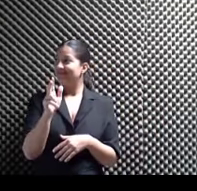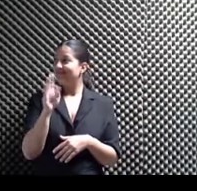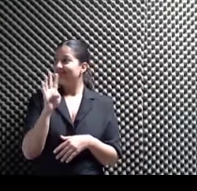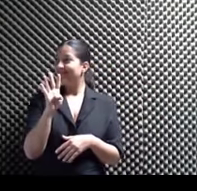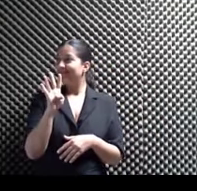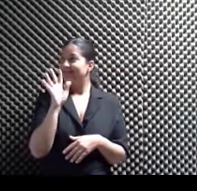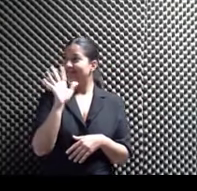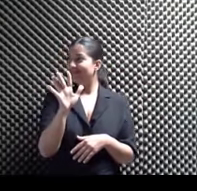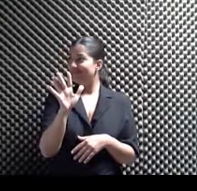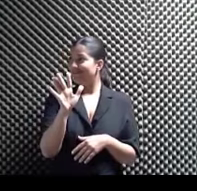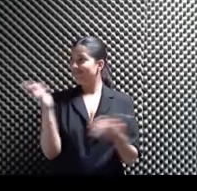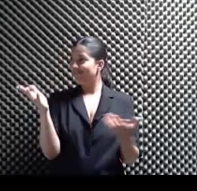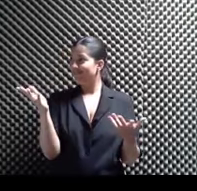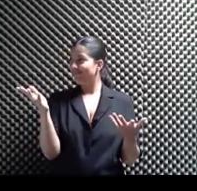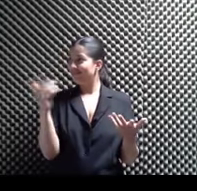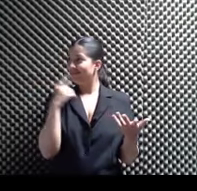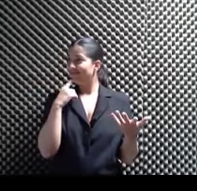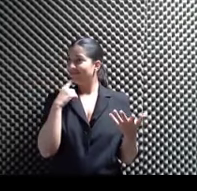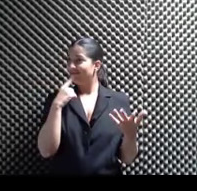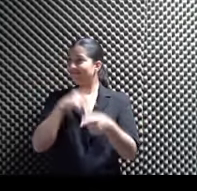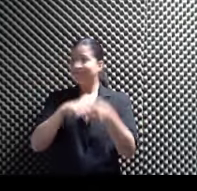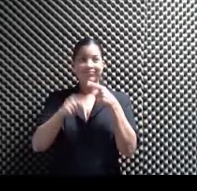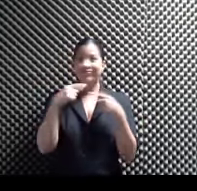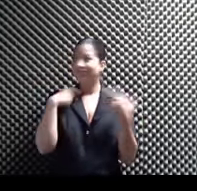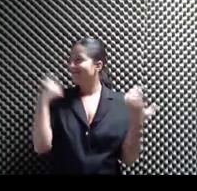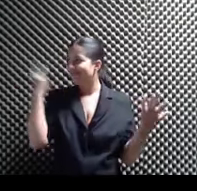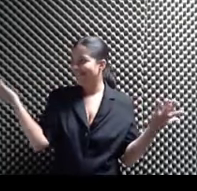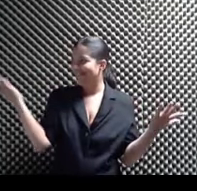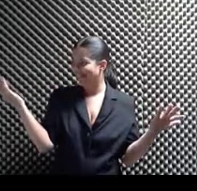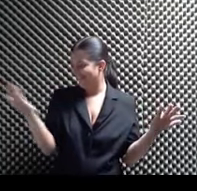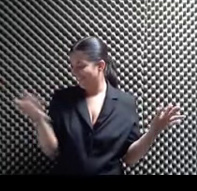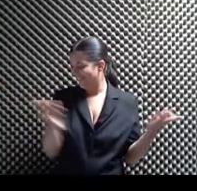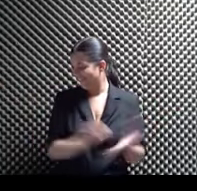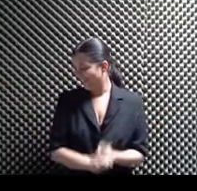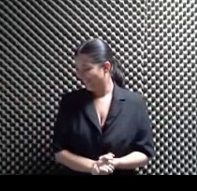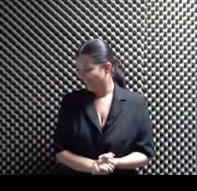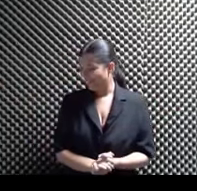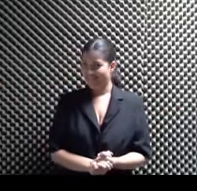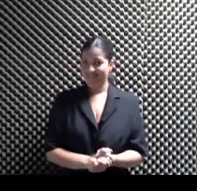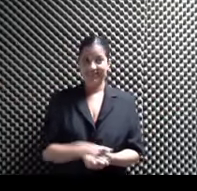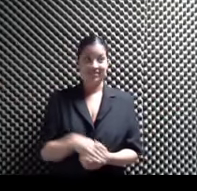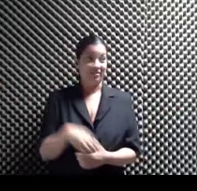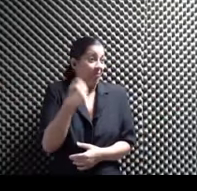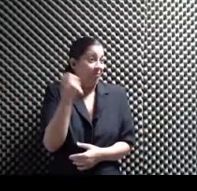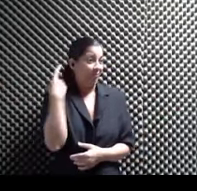¿Por qué vas al revés? Yo no entiendo Yo no entendí